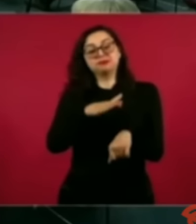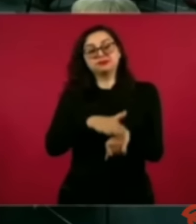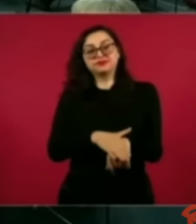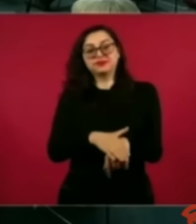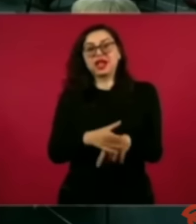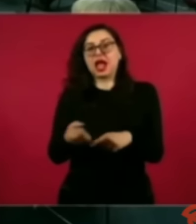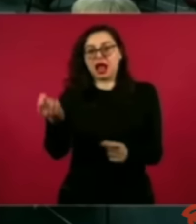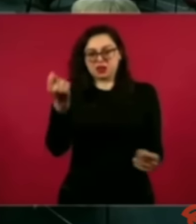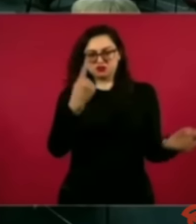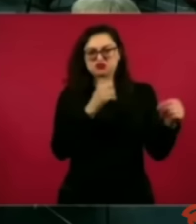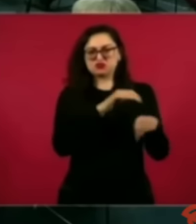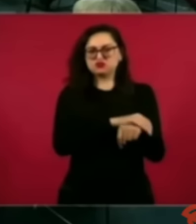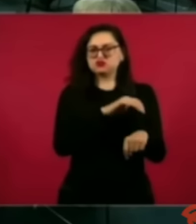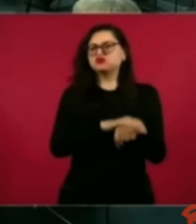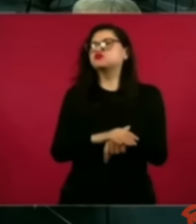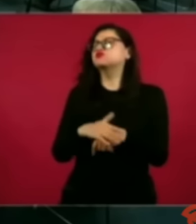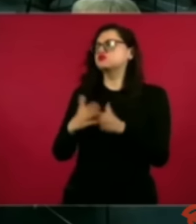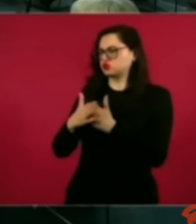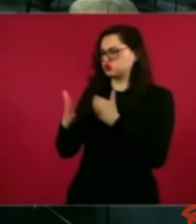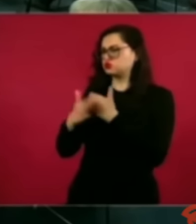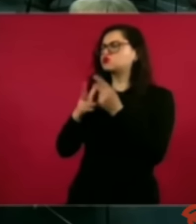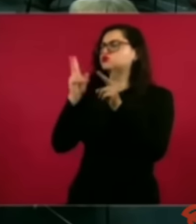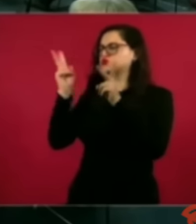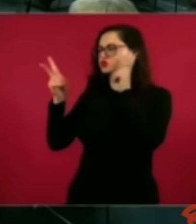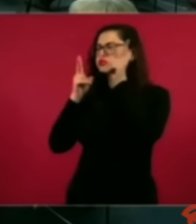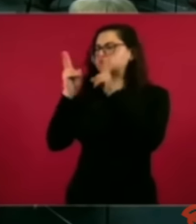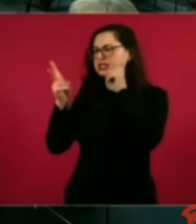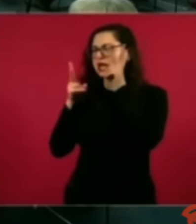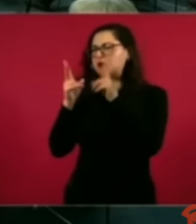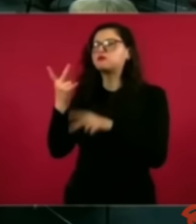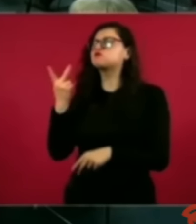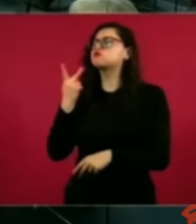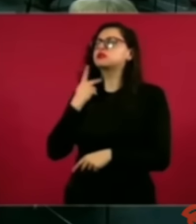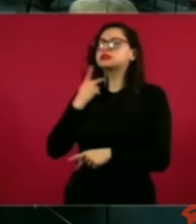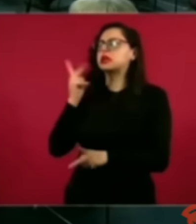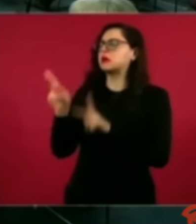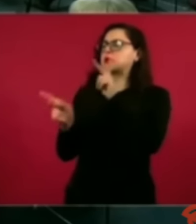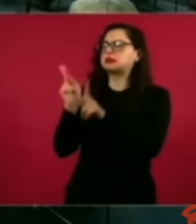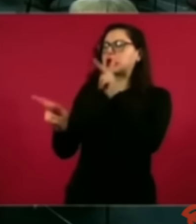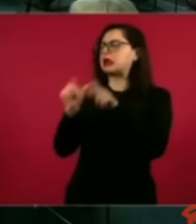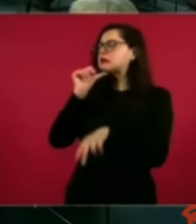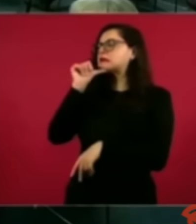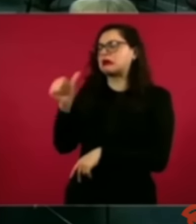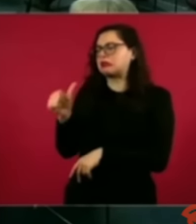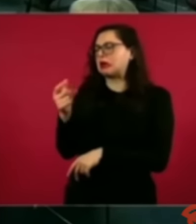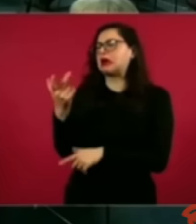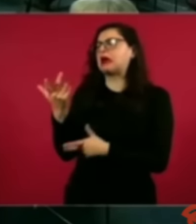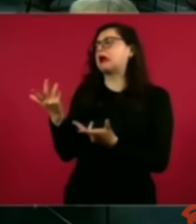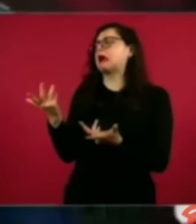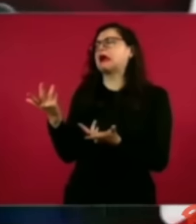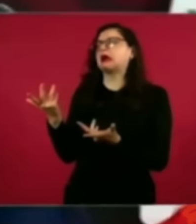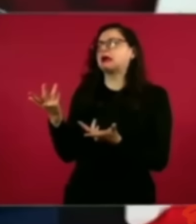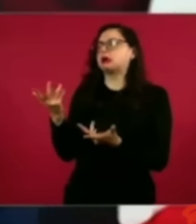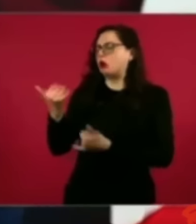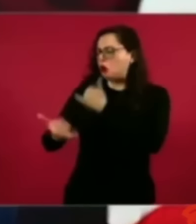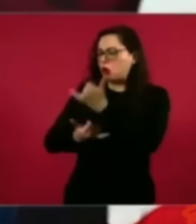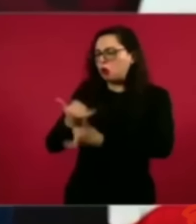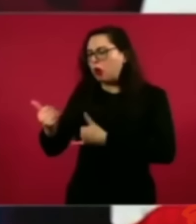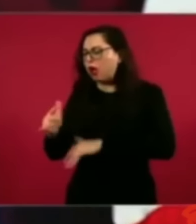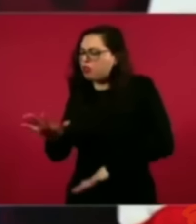ahí, ya sé que no quieres hablar de política, pero nada más vamos a jugar